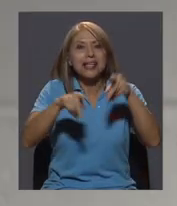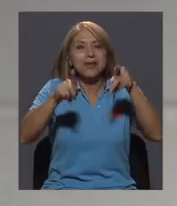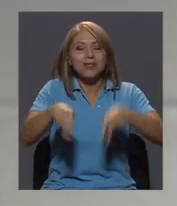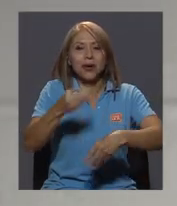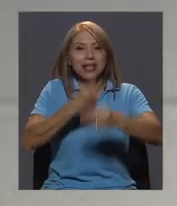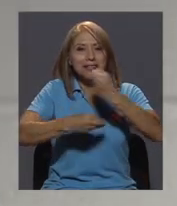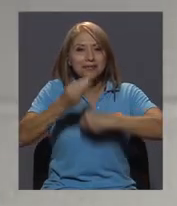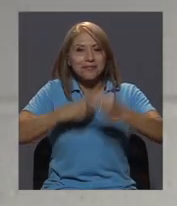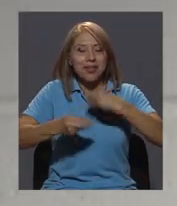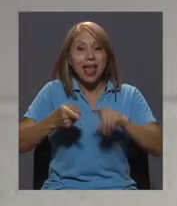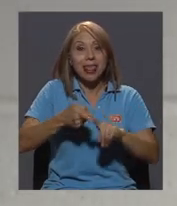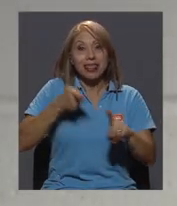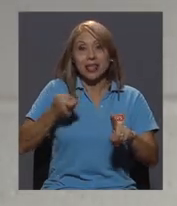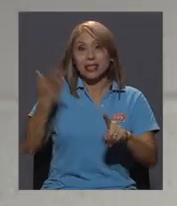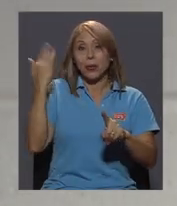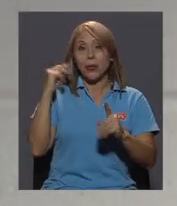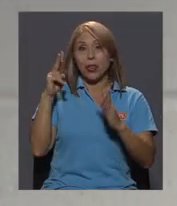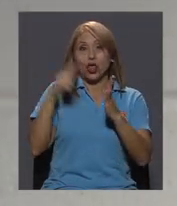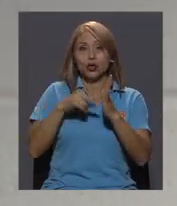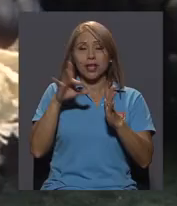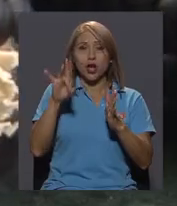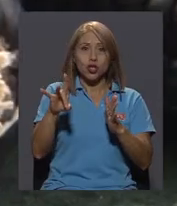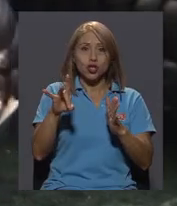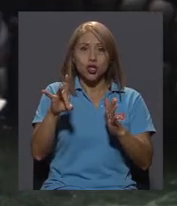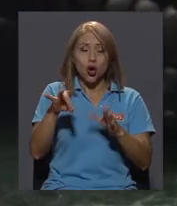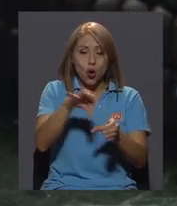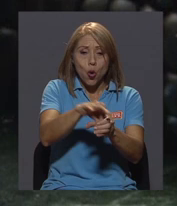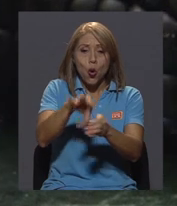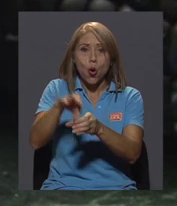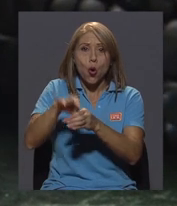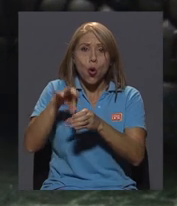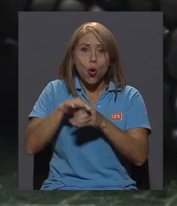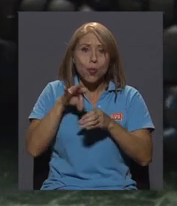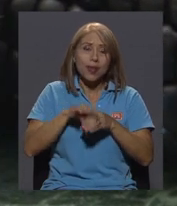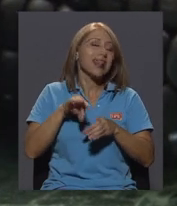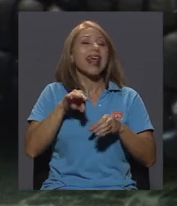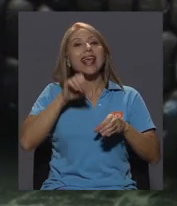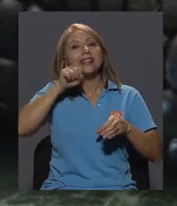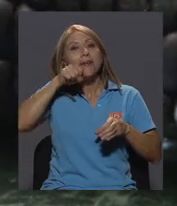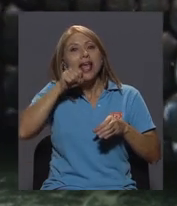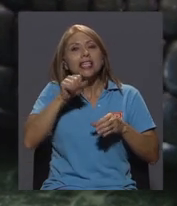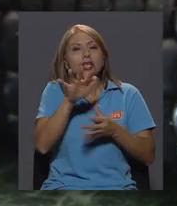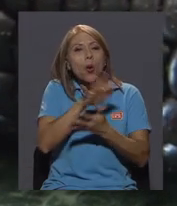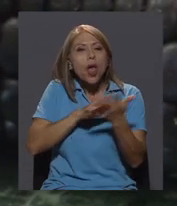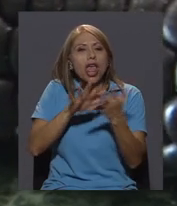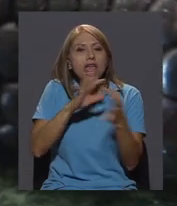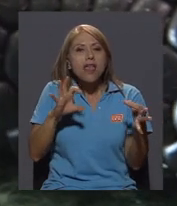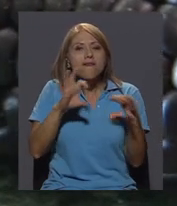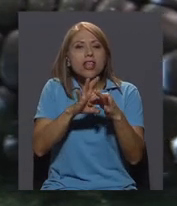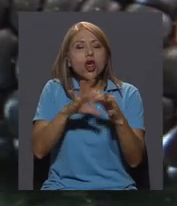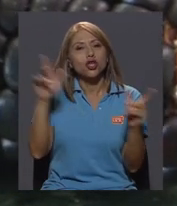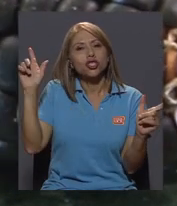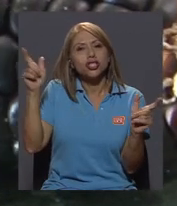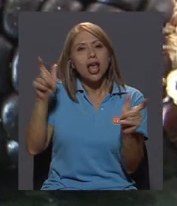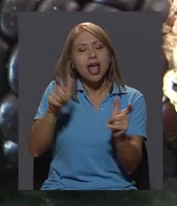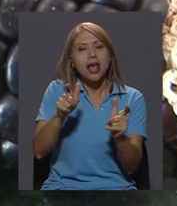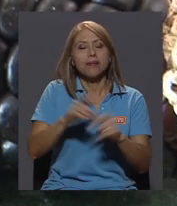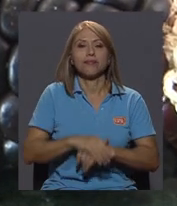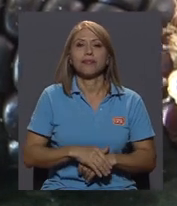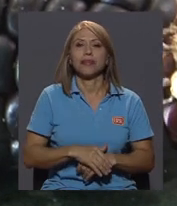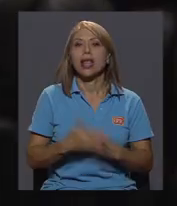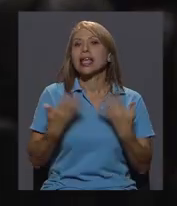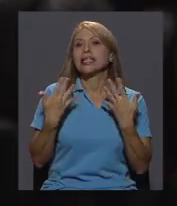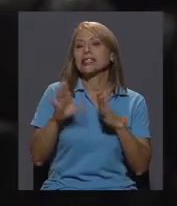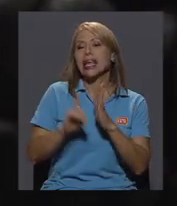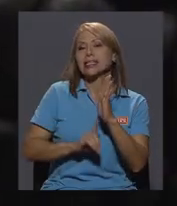consumirlo, ya que desde el 2008 el cultivo de este tipo de híbridos se ha visto reducido. Se ha desarrollado